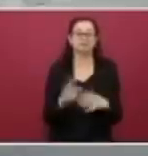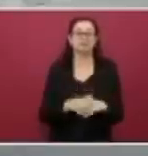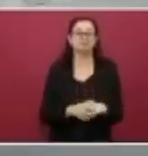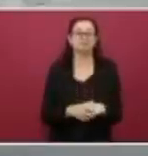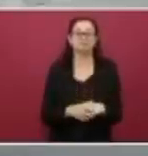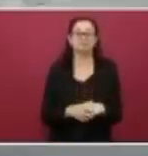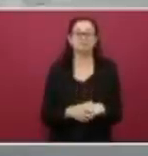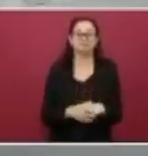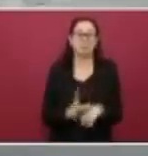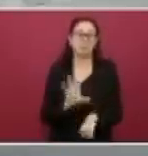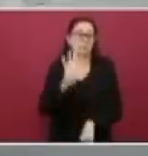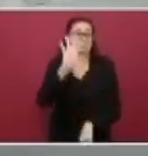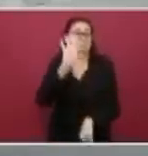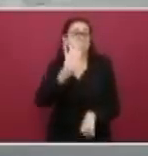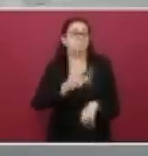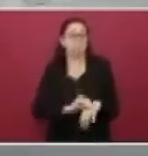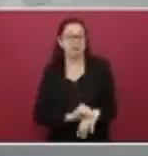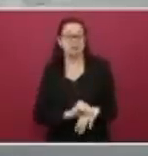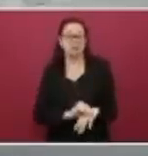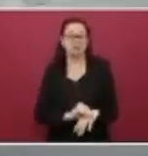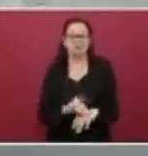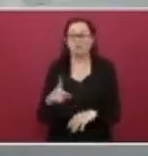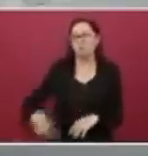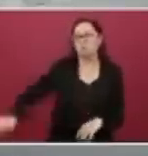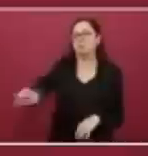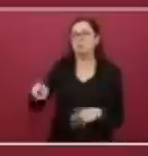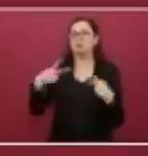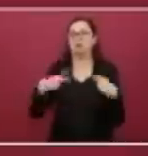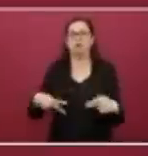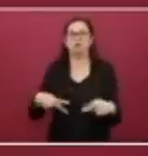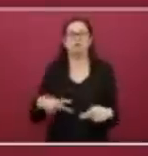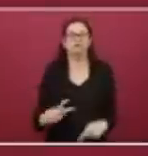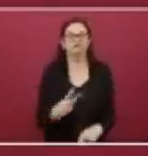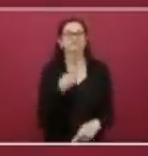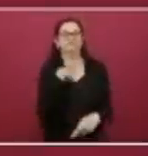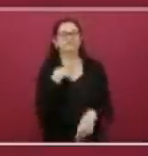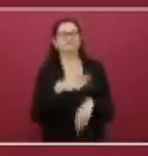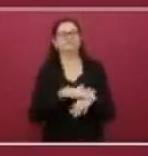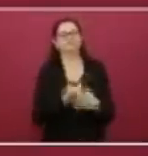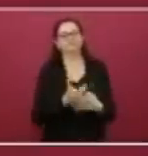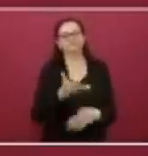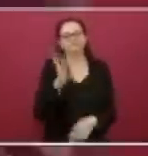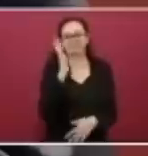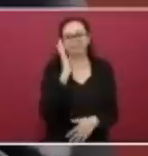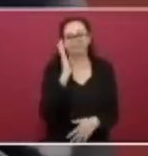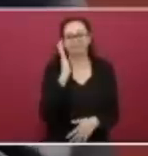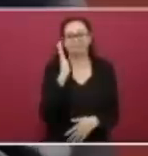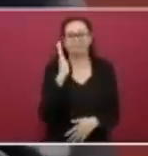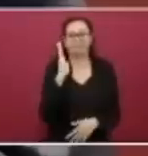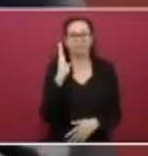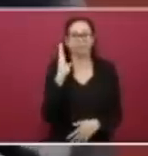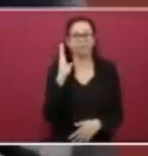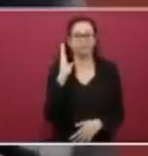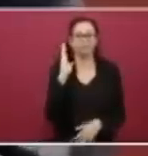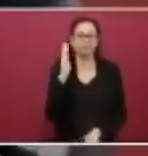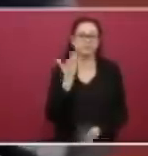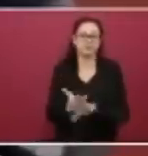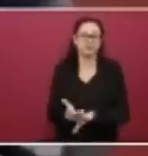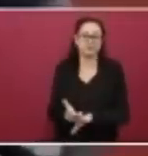una autorización que afecte a los consumidores que afecte a los